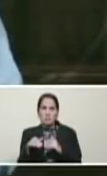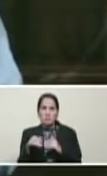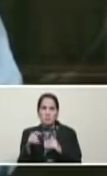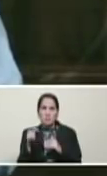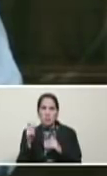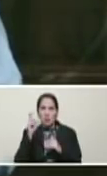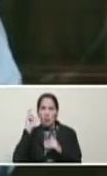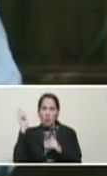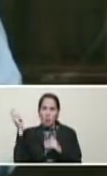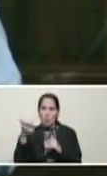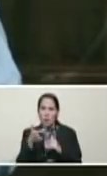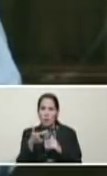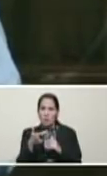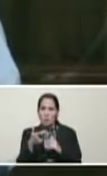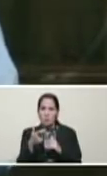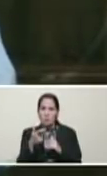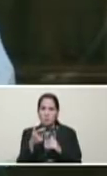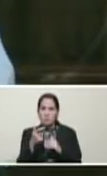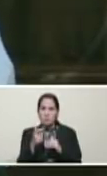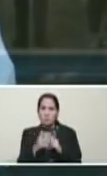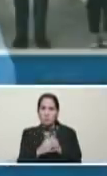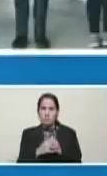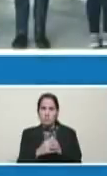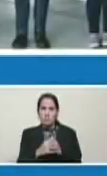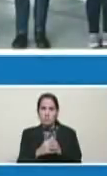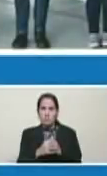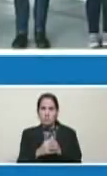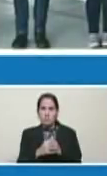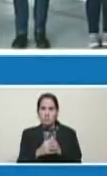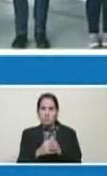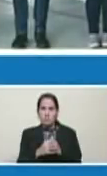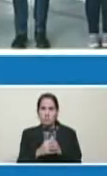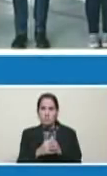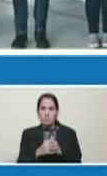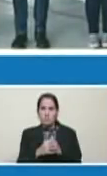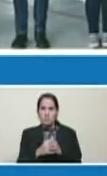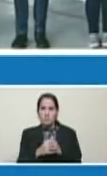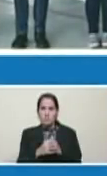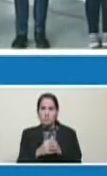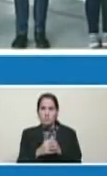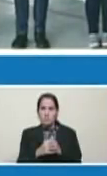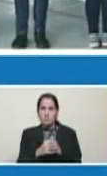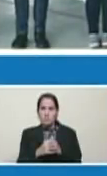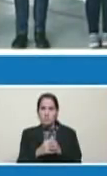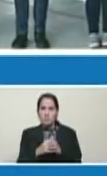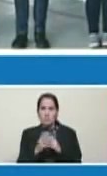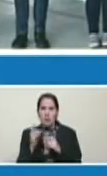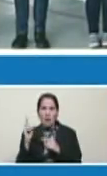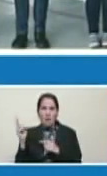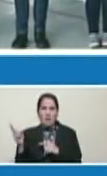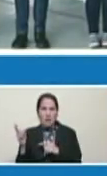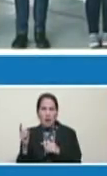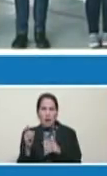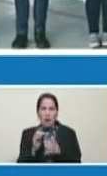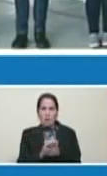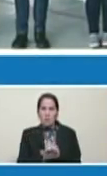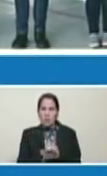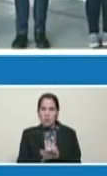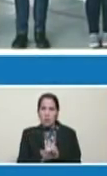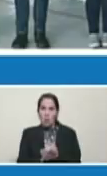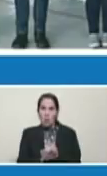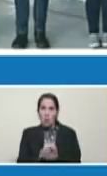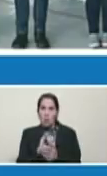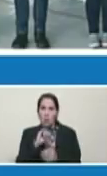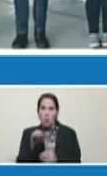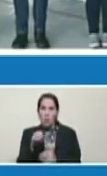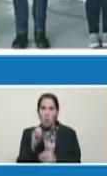la bella altagracia de orituco allá en guárico allá está el compañero josé vázquez